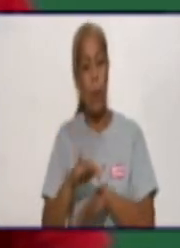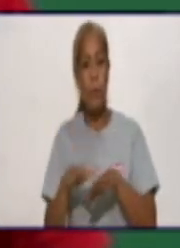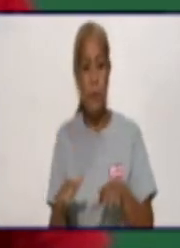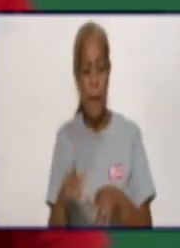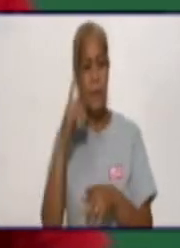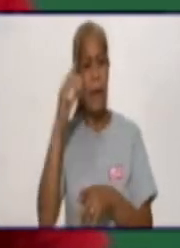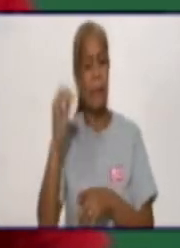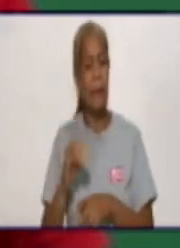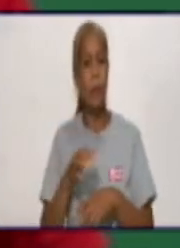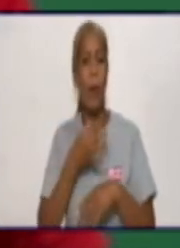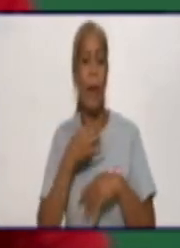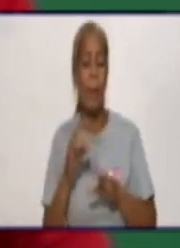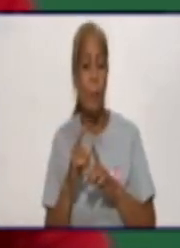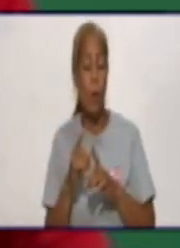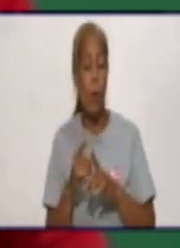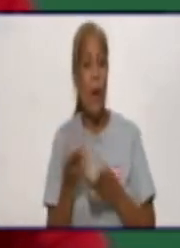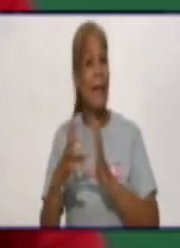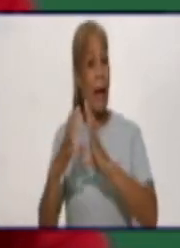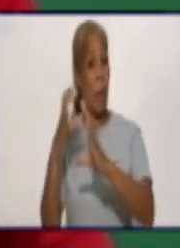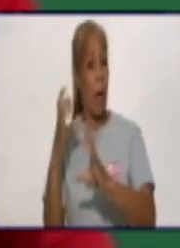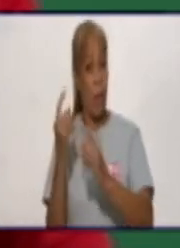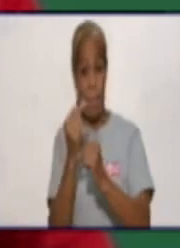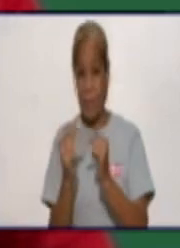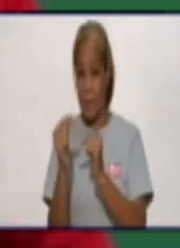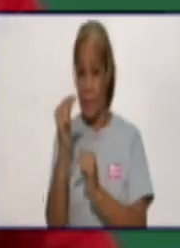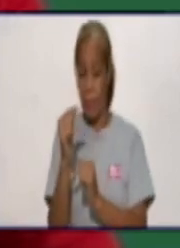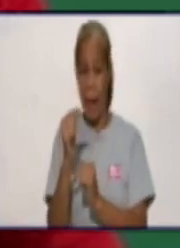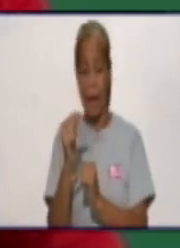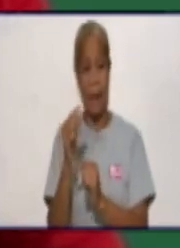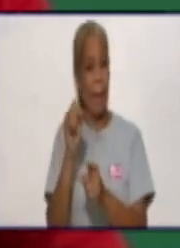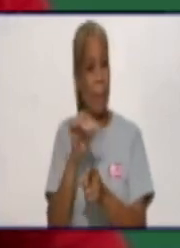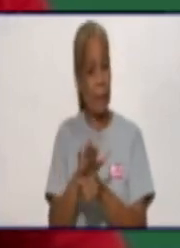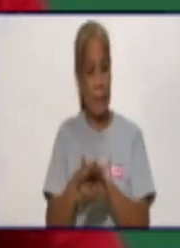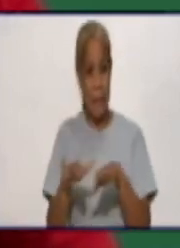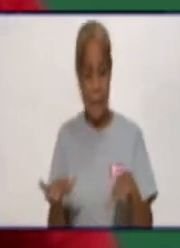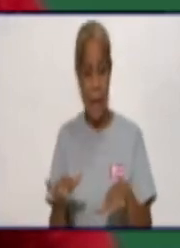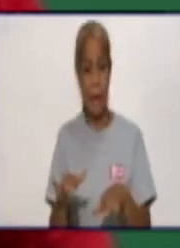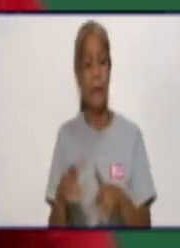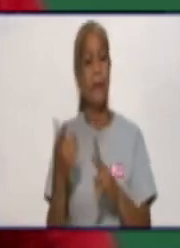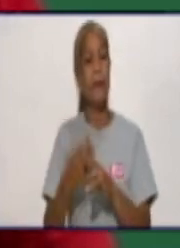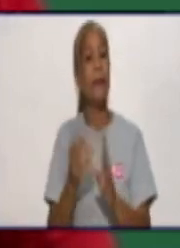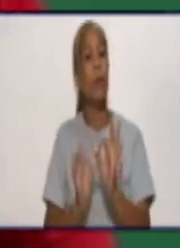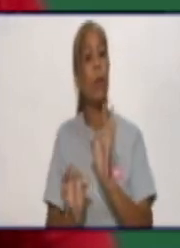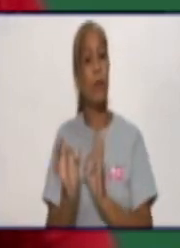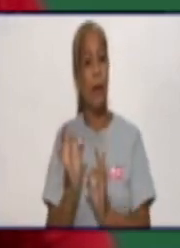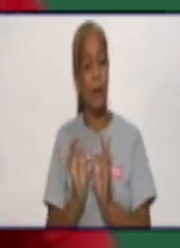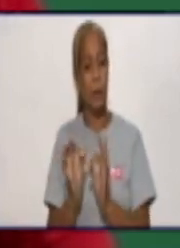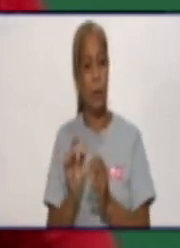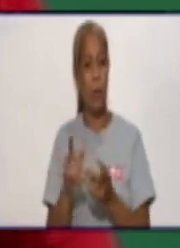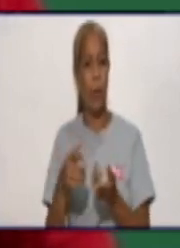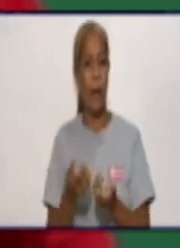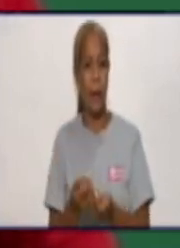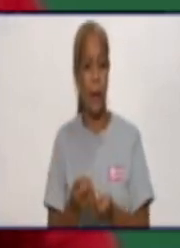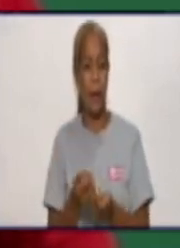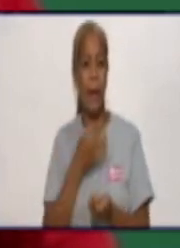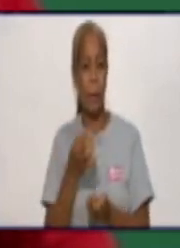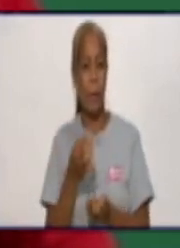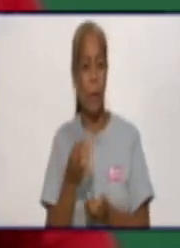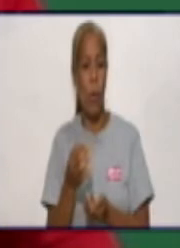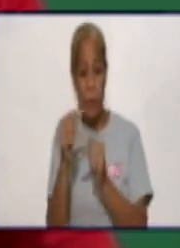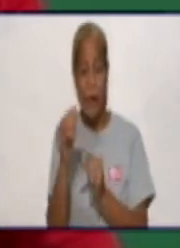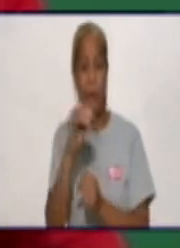establecidas las rutas fundamentales a partir de estas limitaciones que se estableció ir protegiendo las rutas fundamentales que enlazan a cada una de las cabeceras municipales